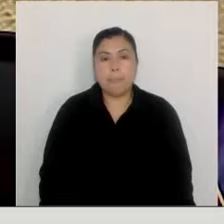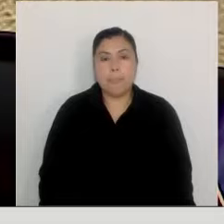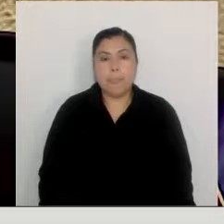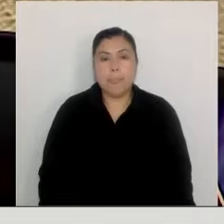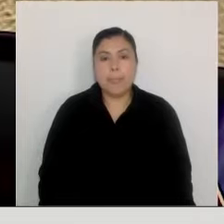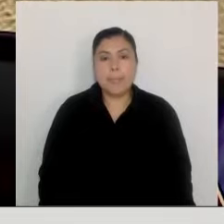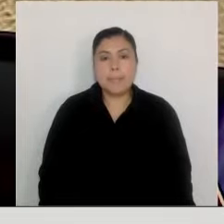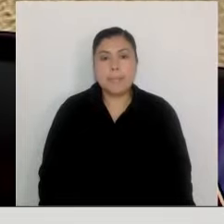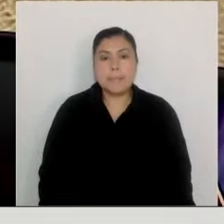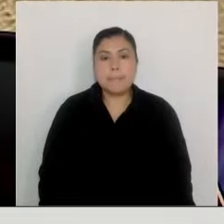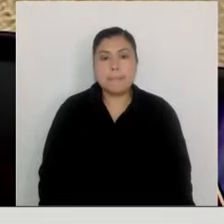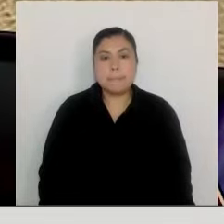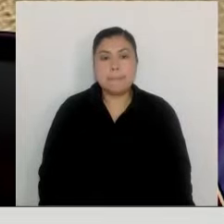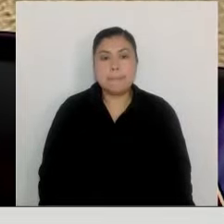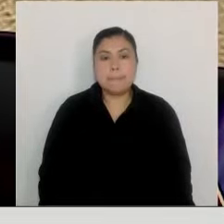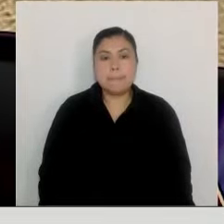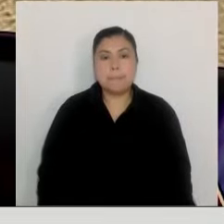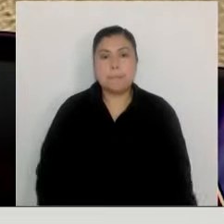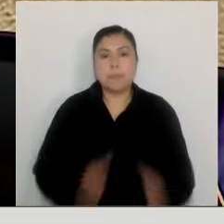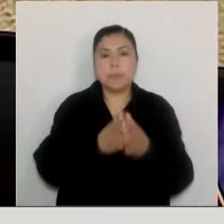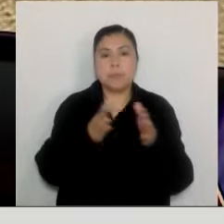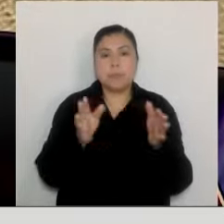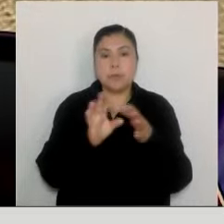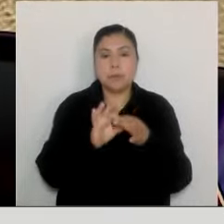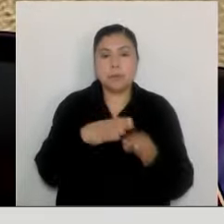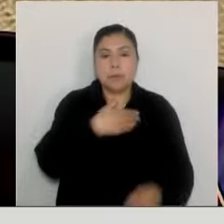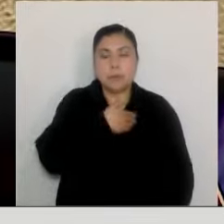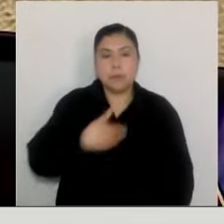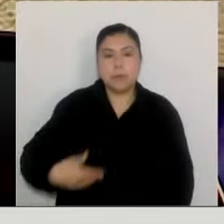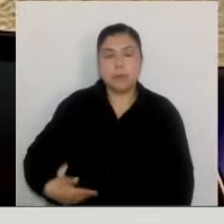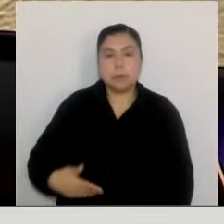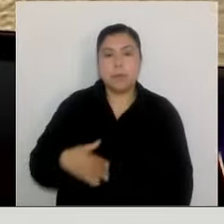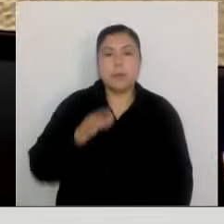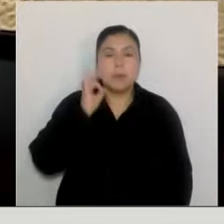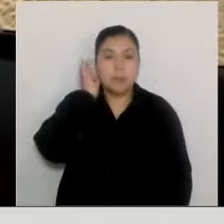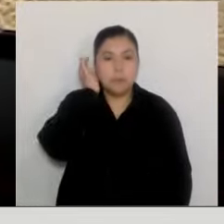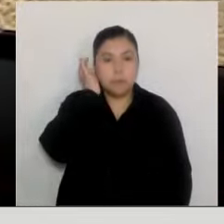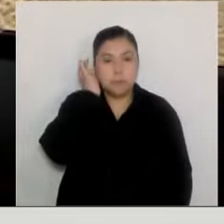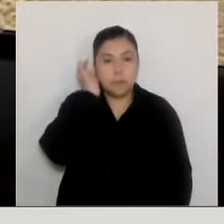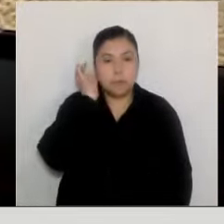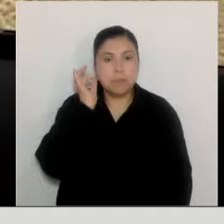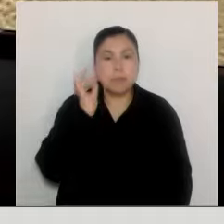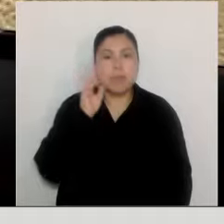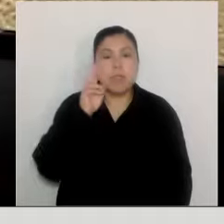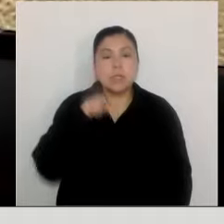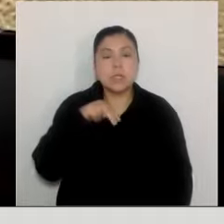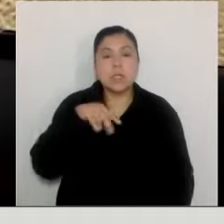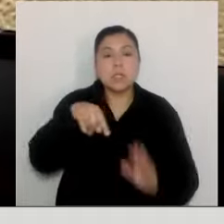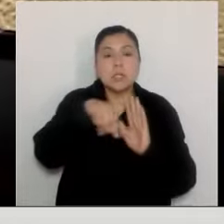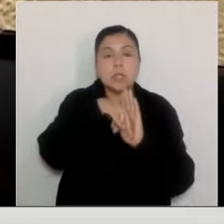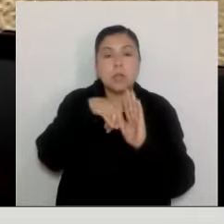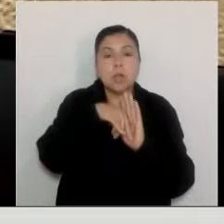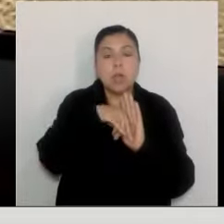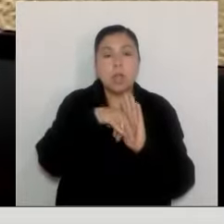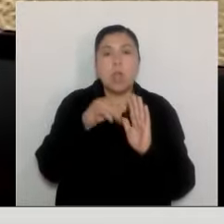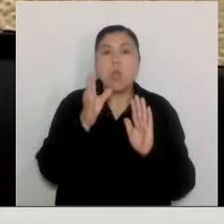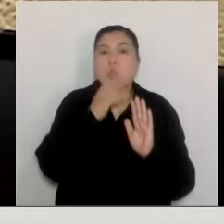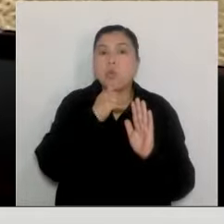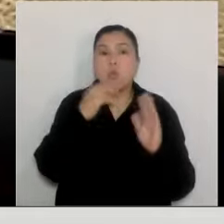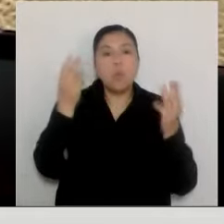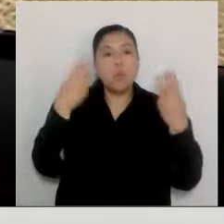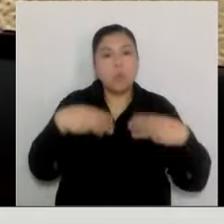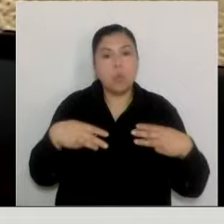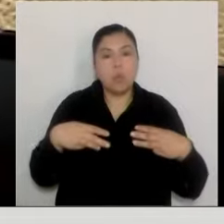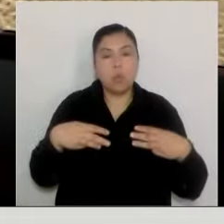bernales Muchas gracias presidenta sin chiloé no hay Magallanes